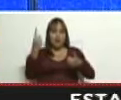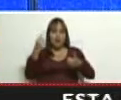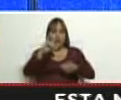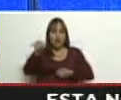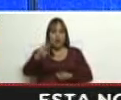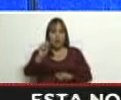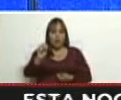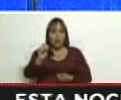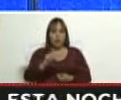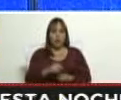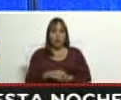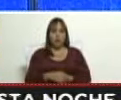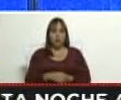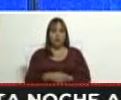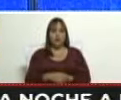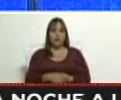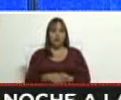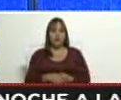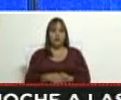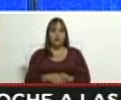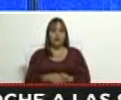1 de junio,